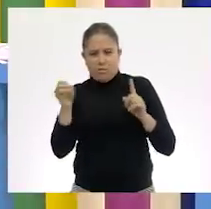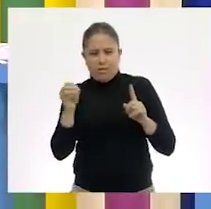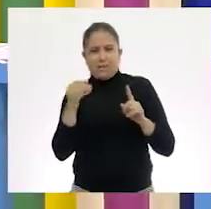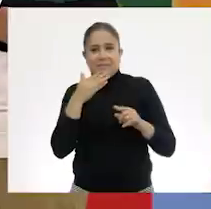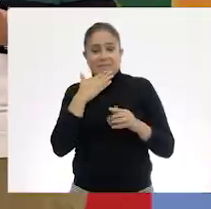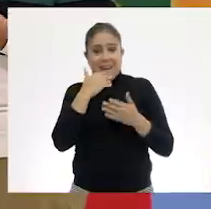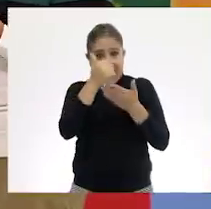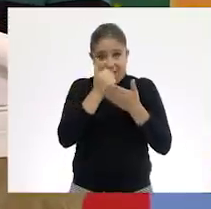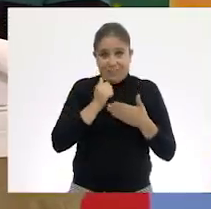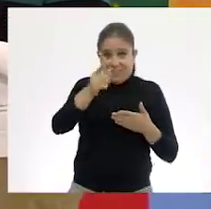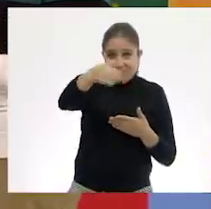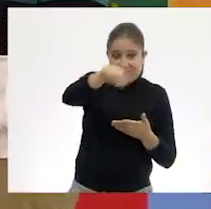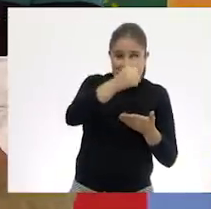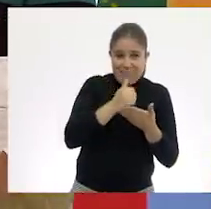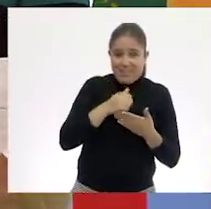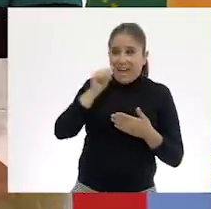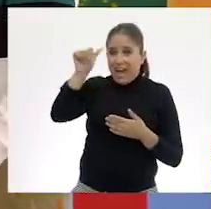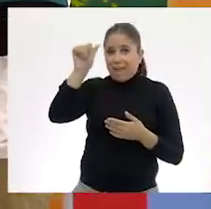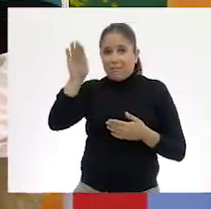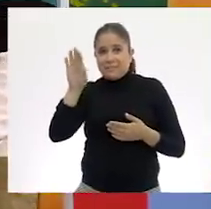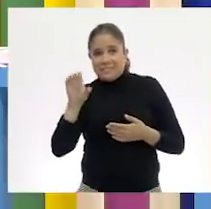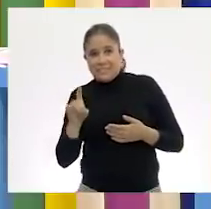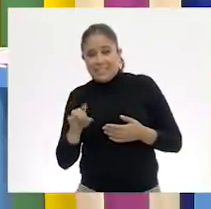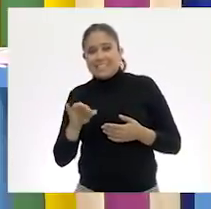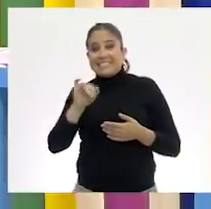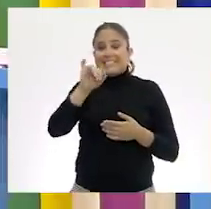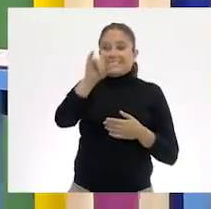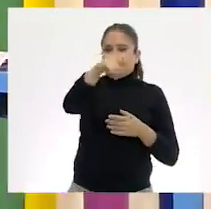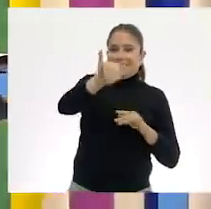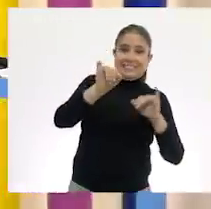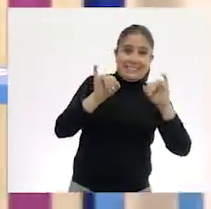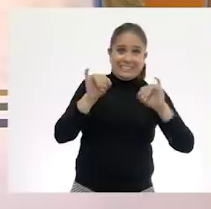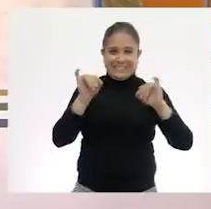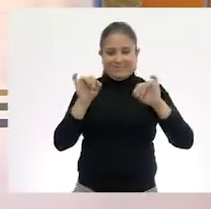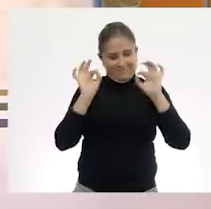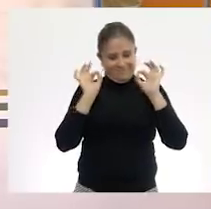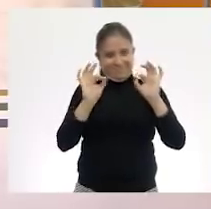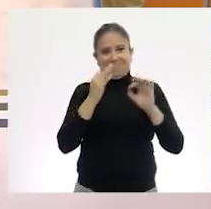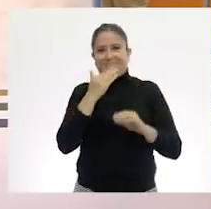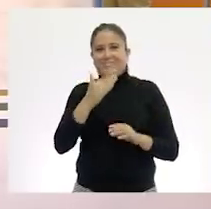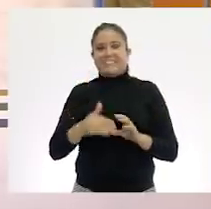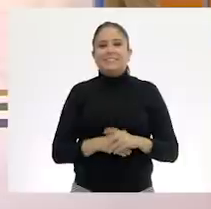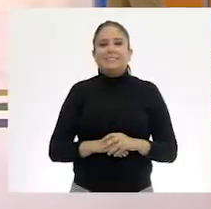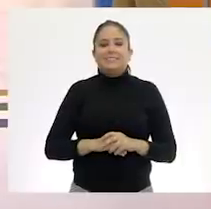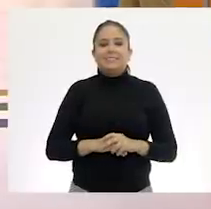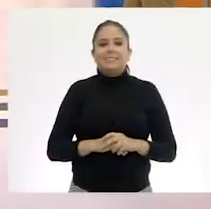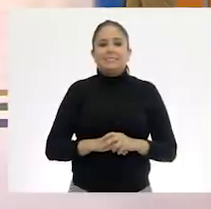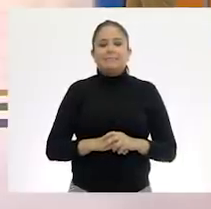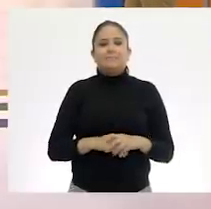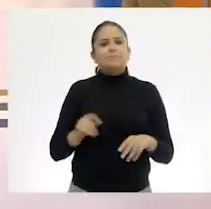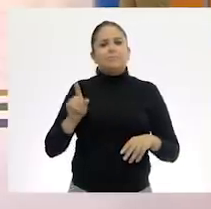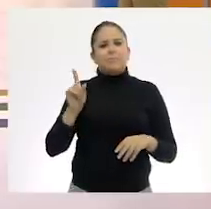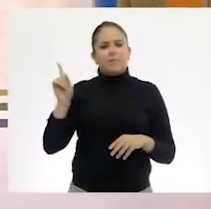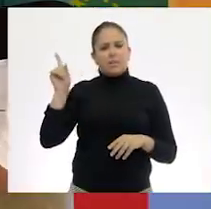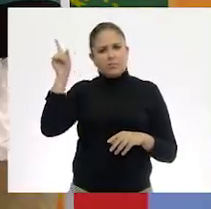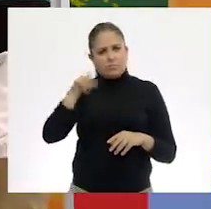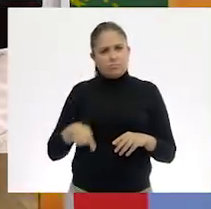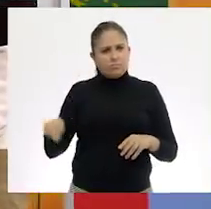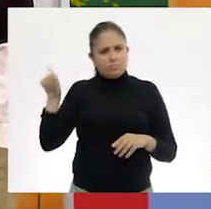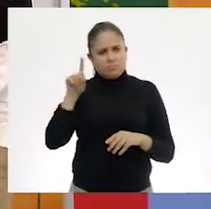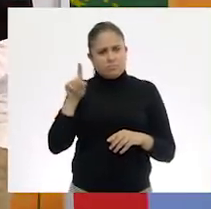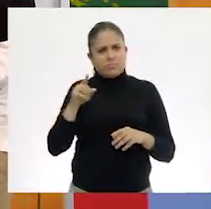Te ayudo. ¿Nos ayudan allá en casa? Ah, ya dijeron que sí. Excelente. Claro. De estos artículos, ¿cuál uh-huh.